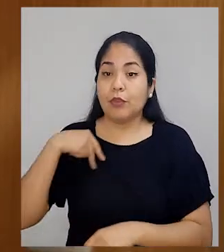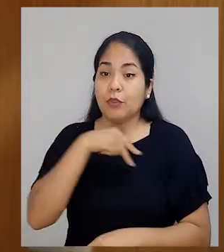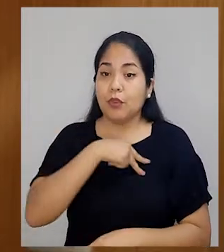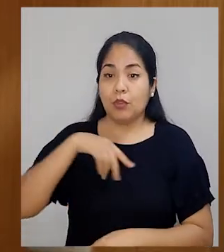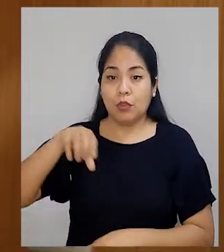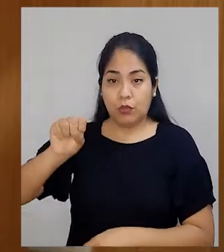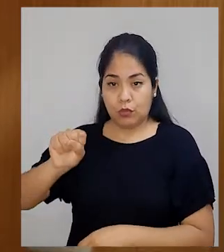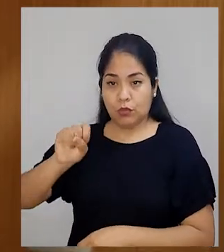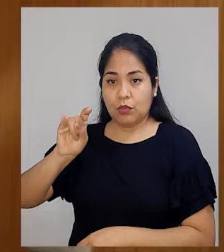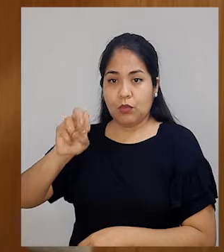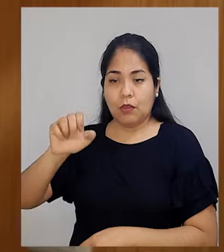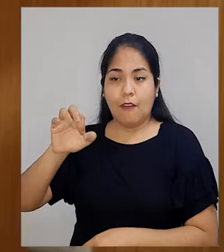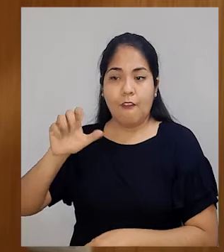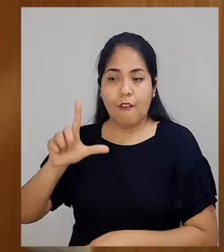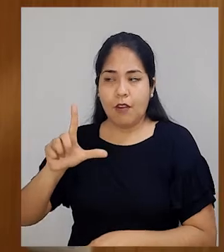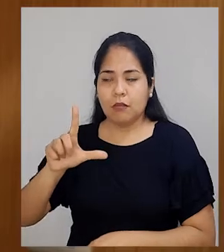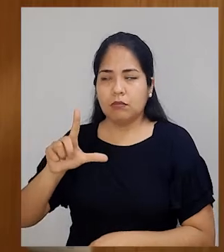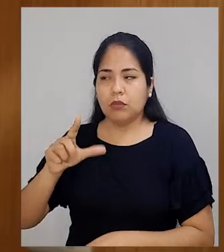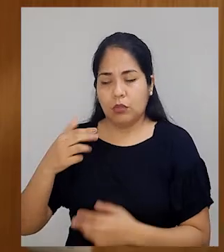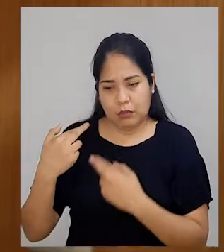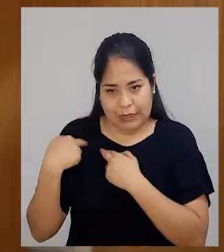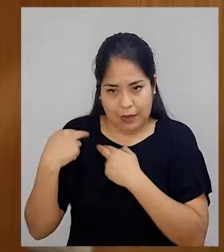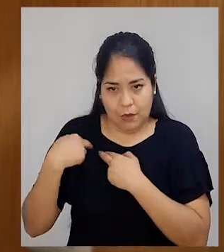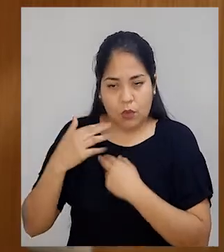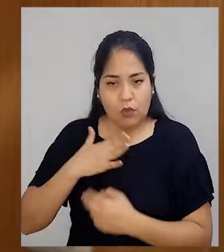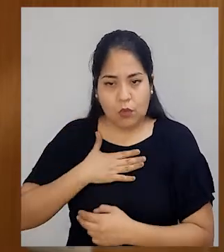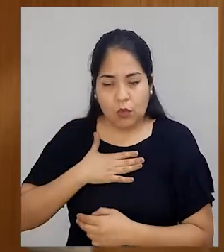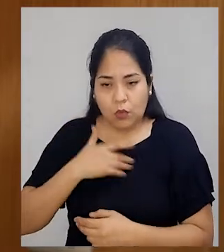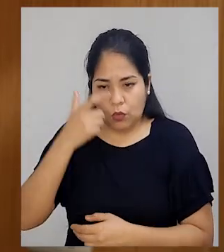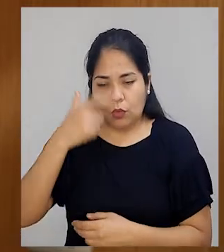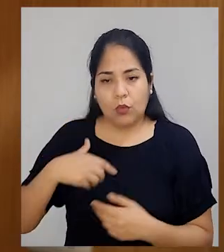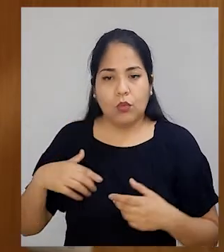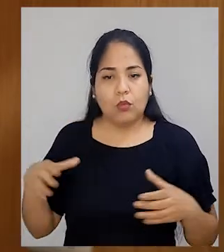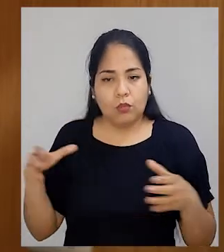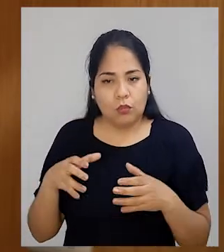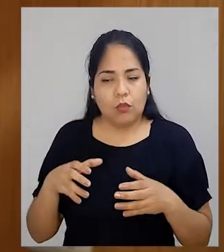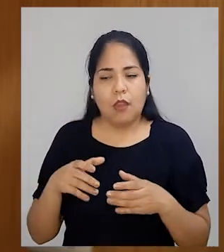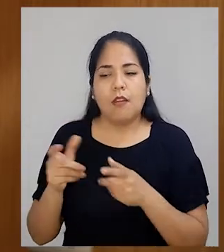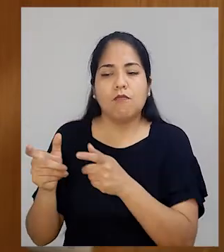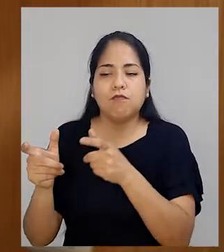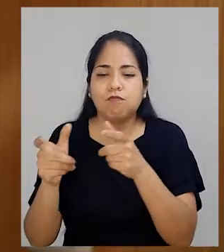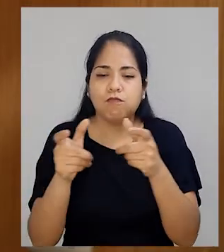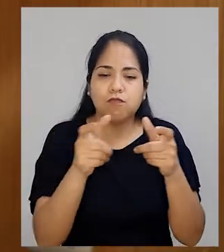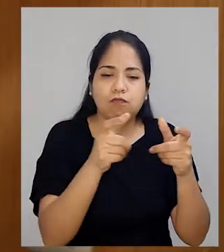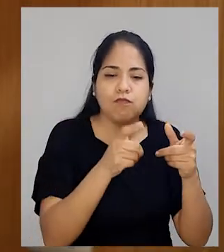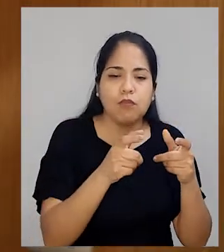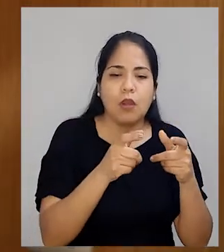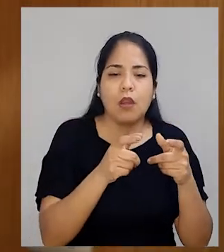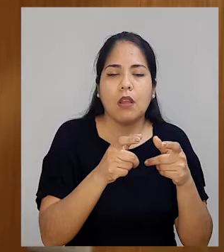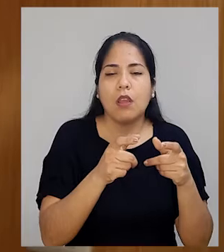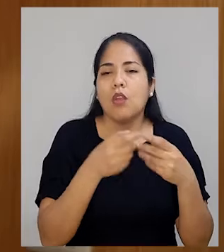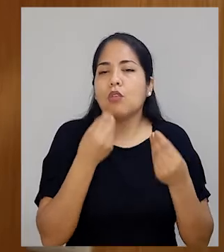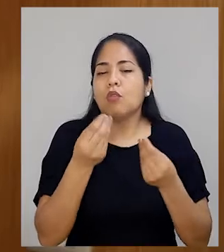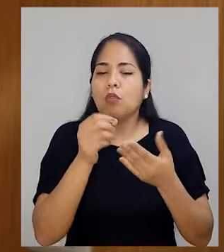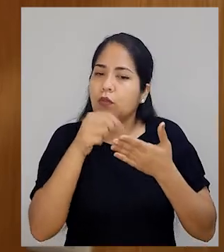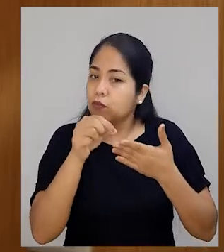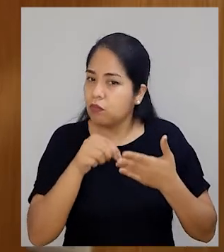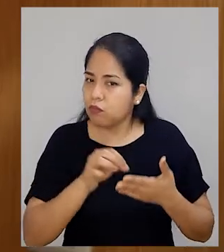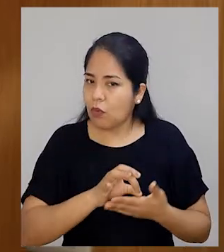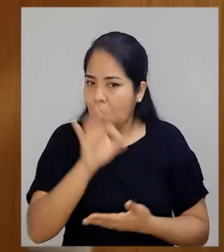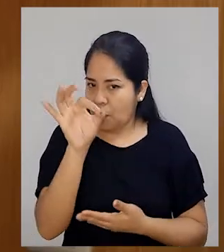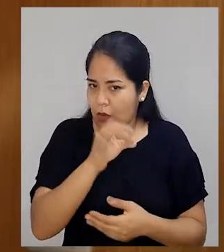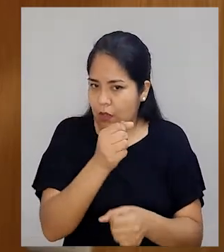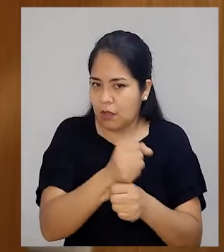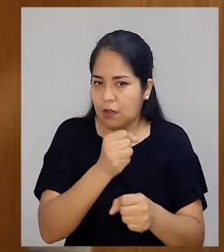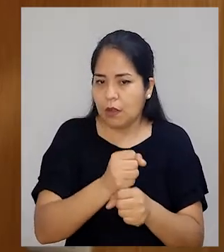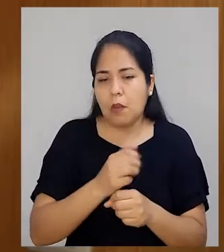estas personas. Nosotros como SUNAFIL, en lo que a nosotros nos corresponde como inspección del trabajo, fiscalizamos el cumplimiento de la cuota de